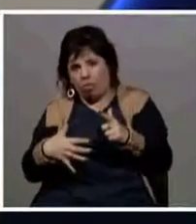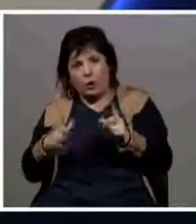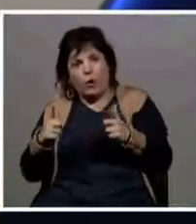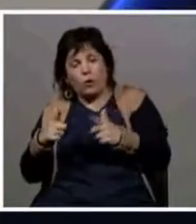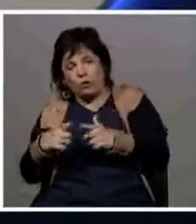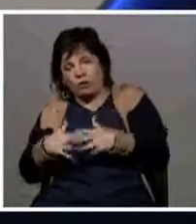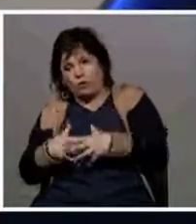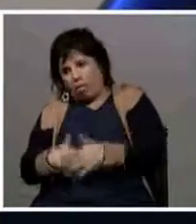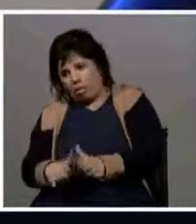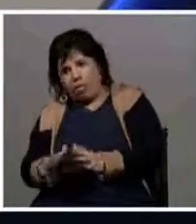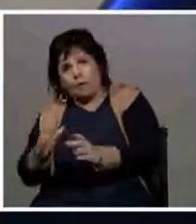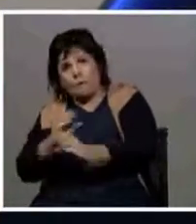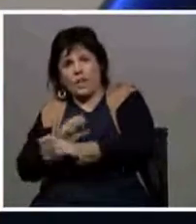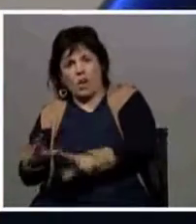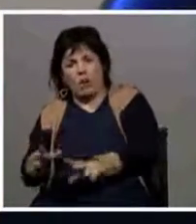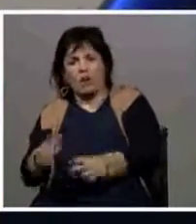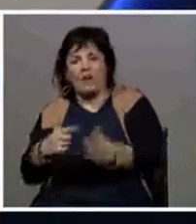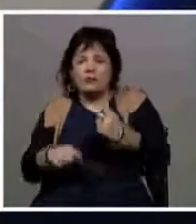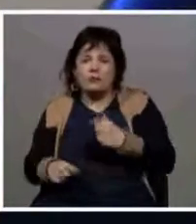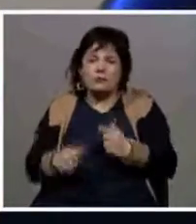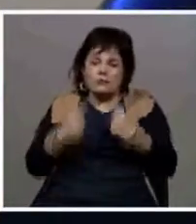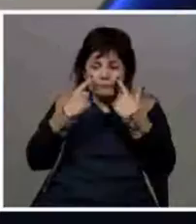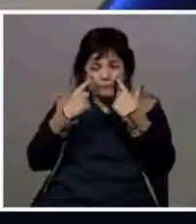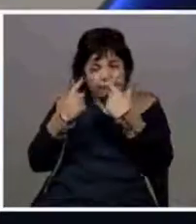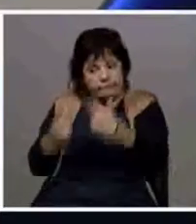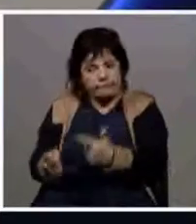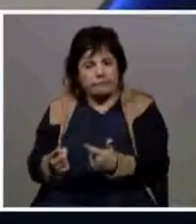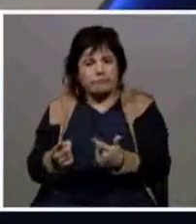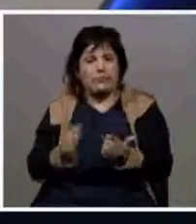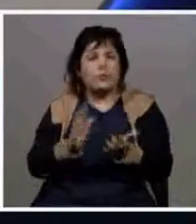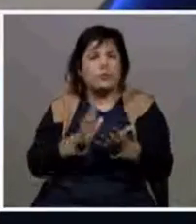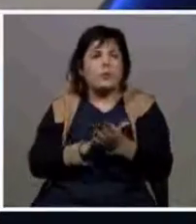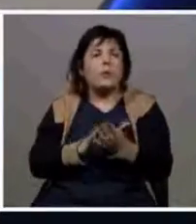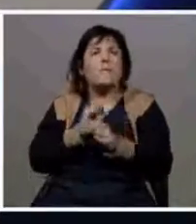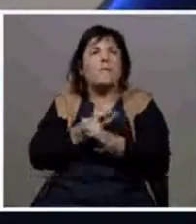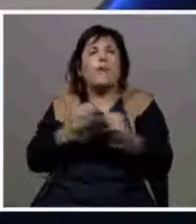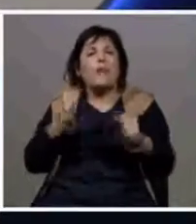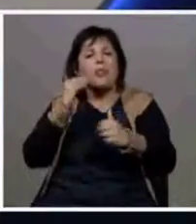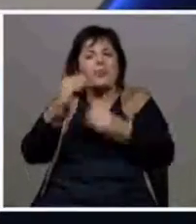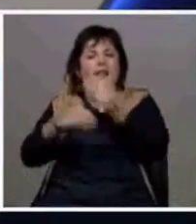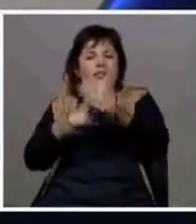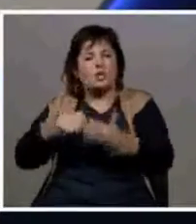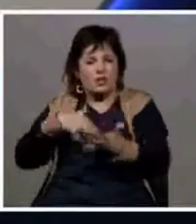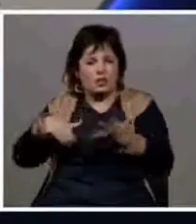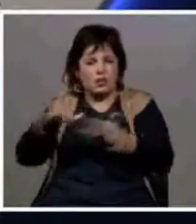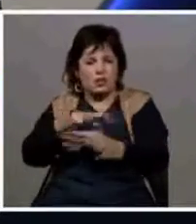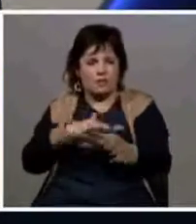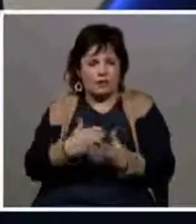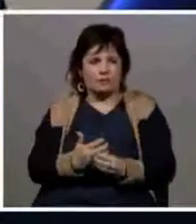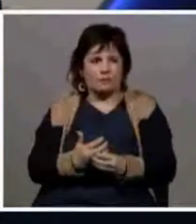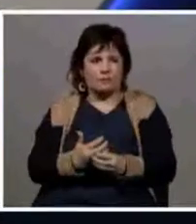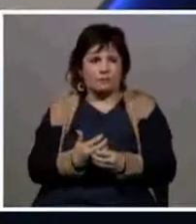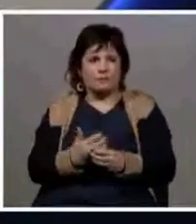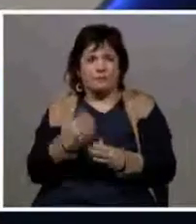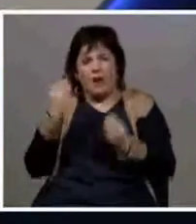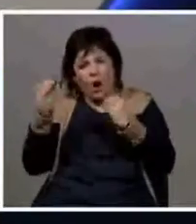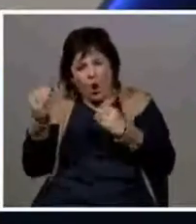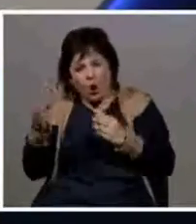entonces tenemos que tomar esto porque tiene que ver con las poses de desarrollo de la sociedad será sean más jóvenes